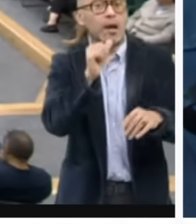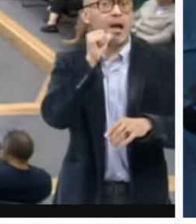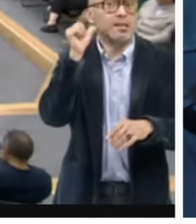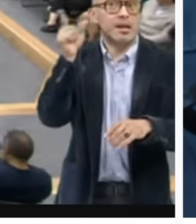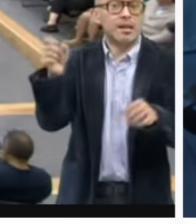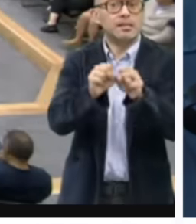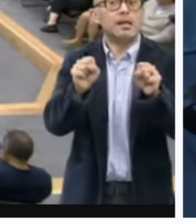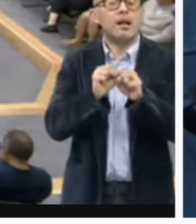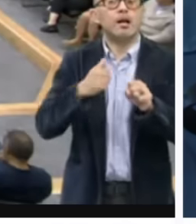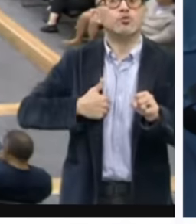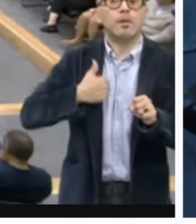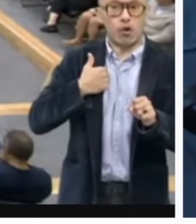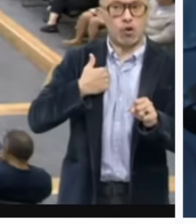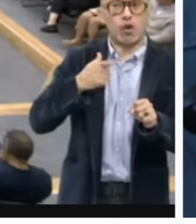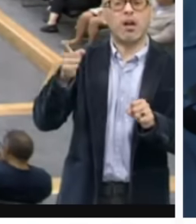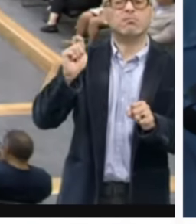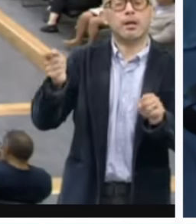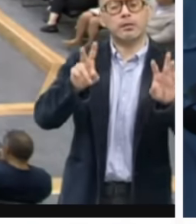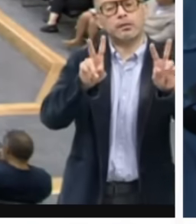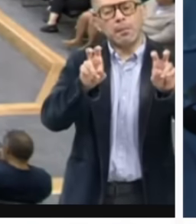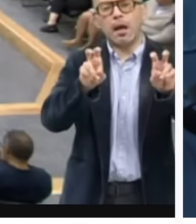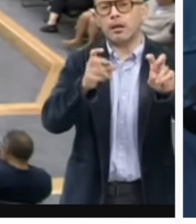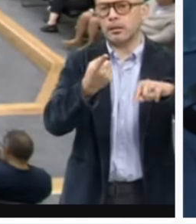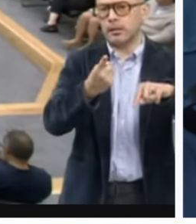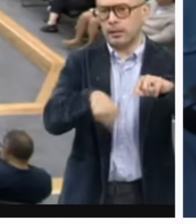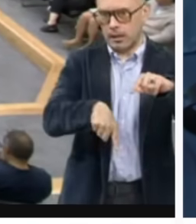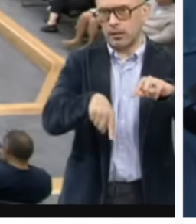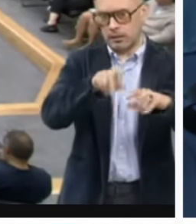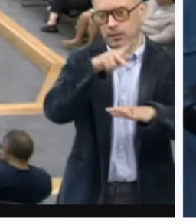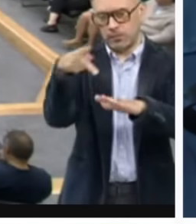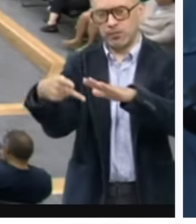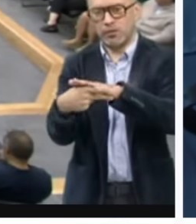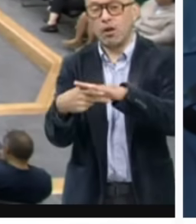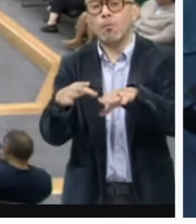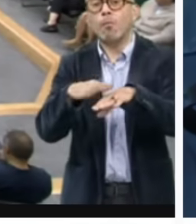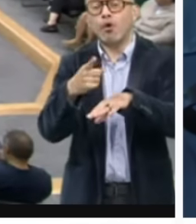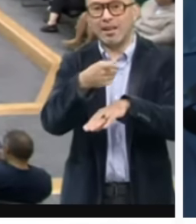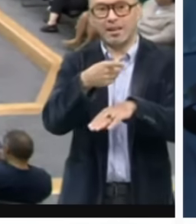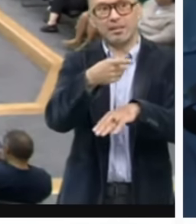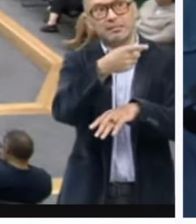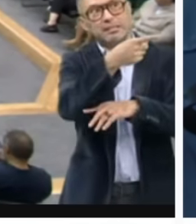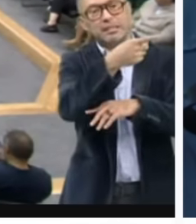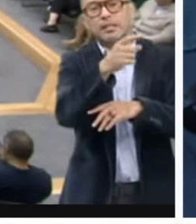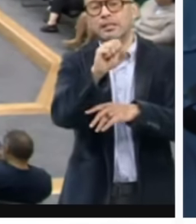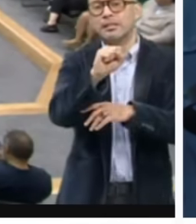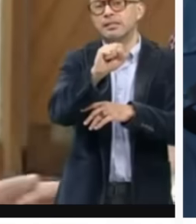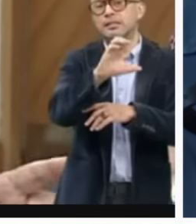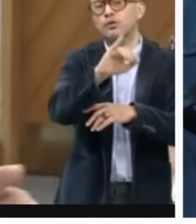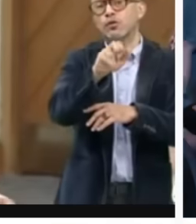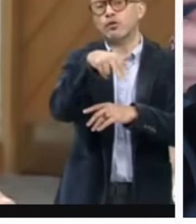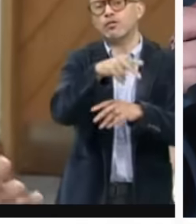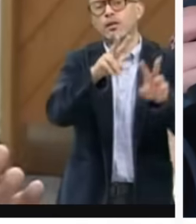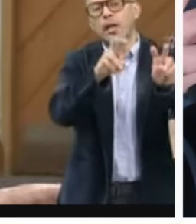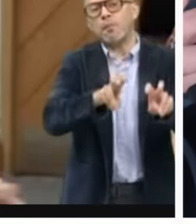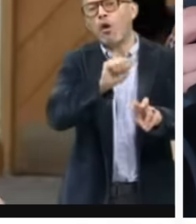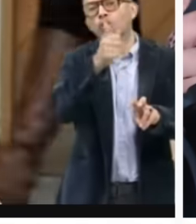retirar el asunto porque hay otras controversias presentadas ante la Suprema Corte y, como debe ser, esperar que éstas se resuelvan,